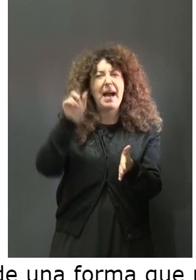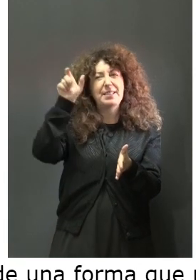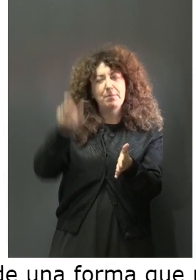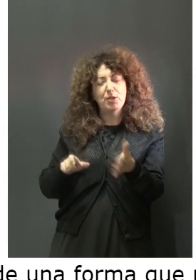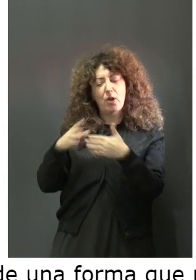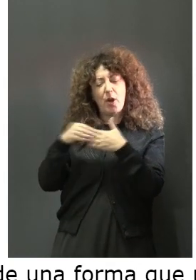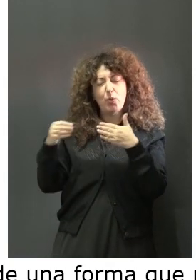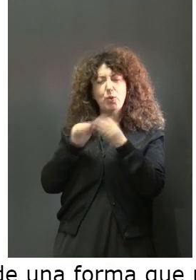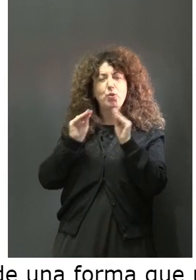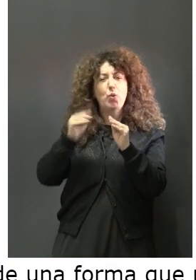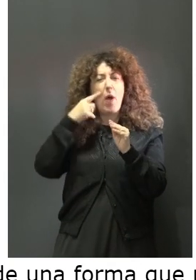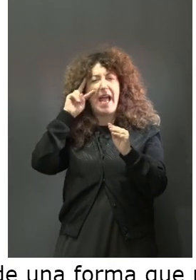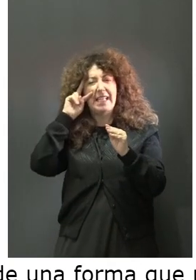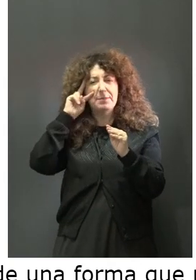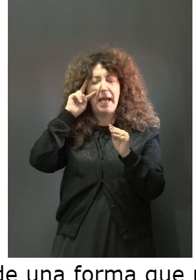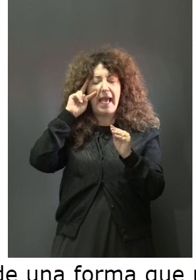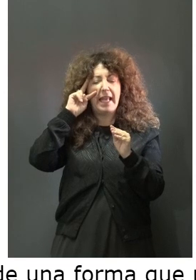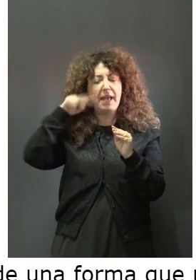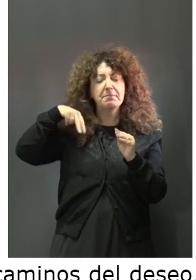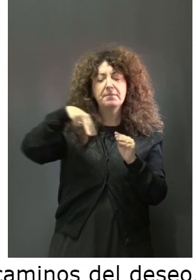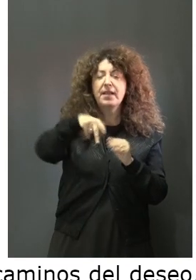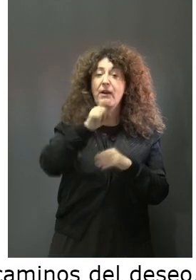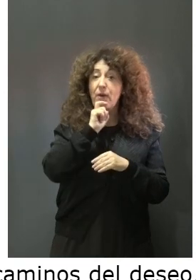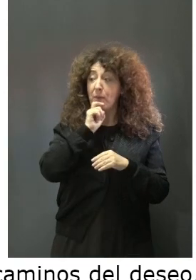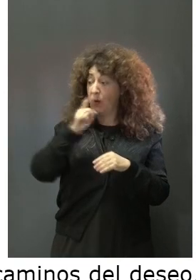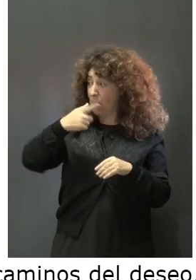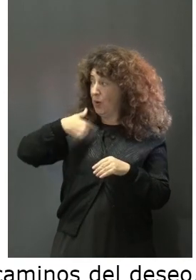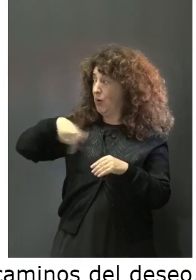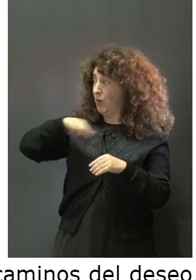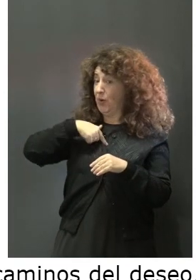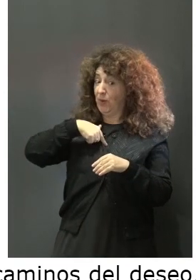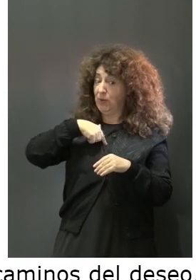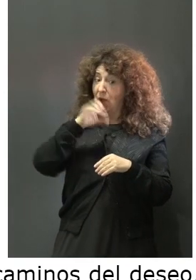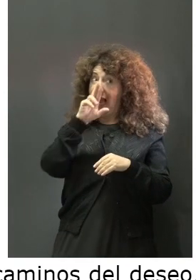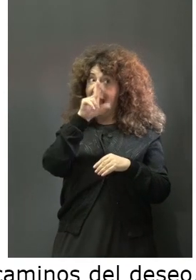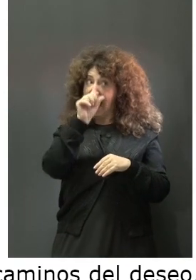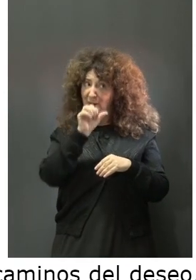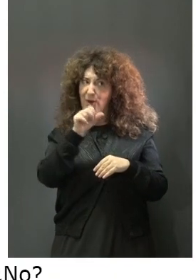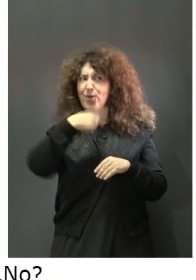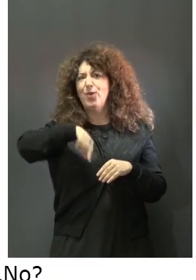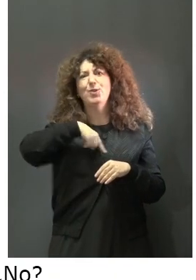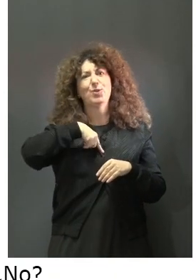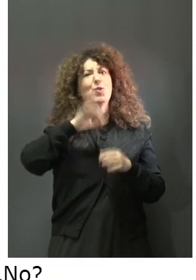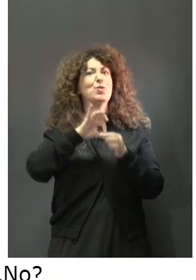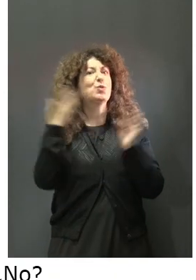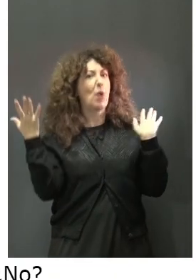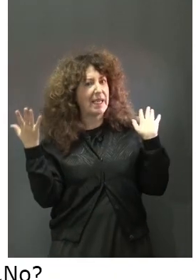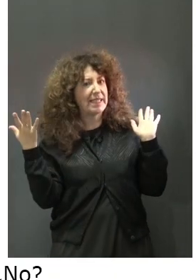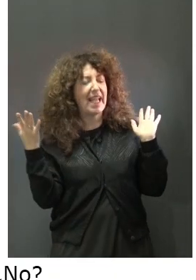¿no? Carlos, nosotros de experiencia del usuario tenemos mucha. Suerte, porque a